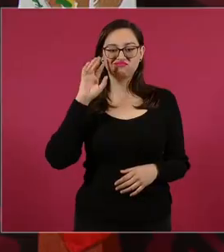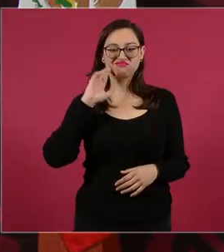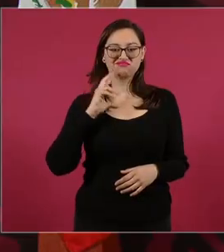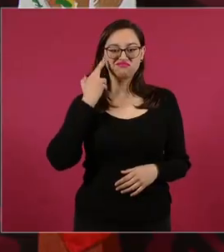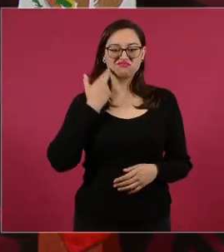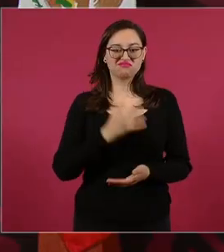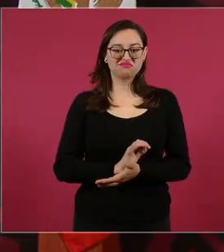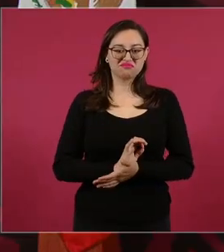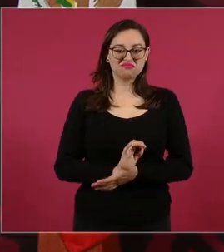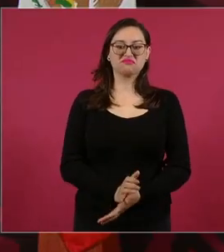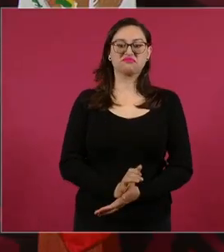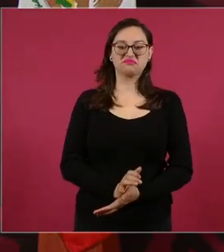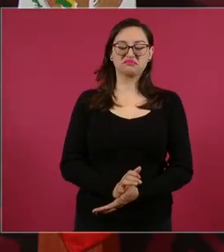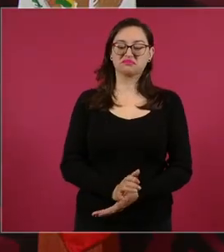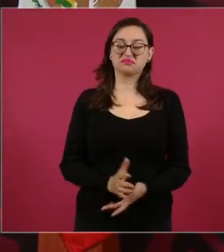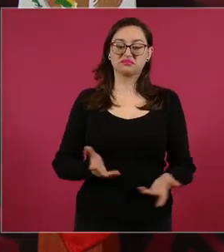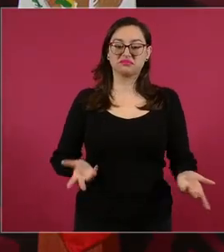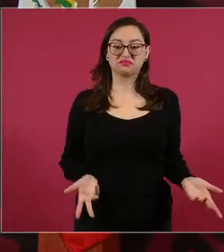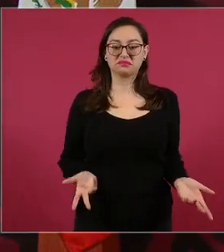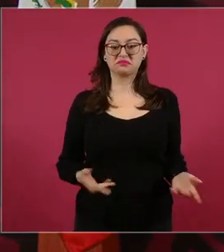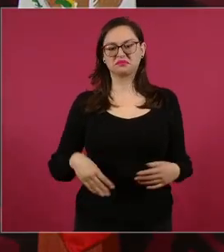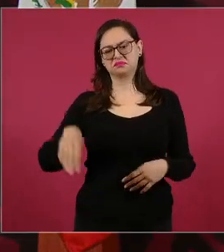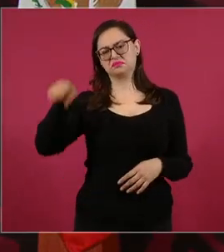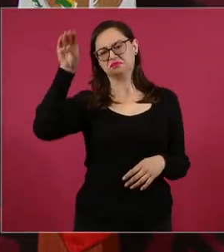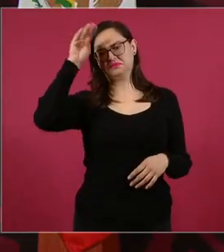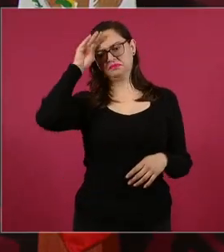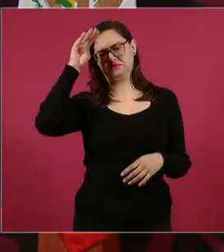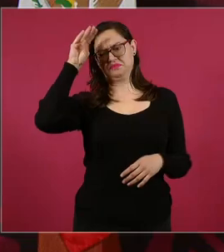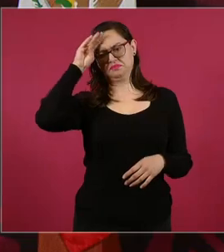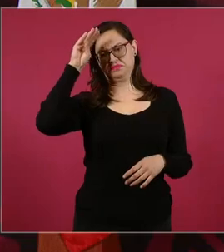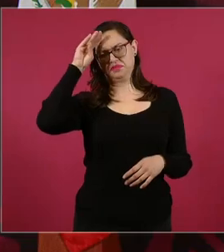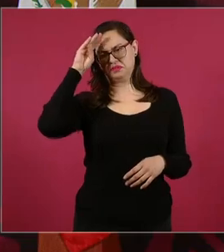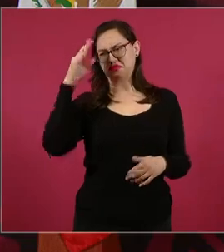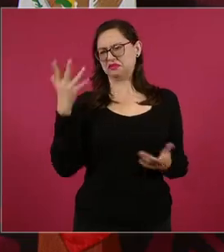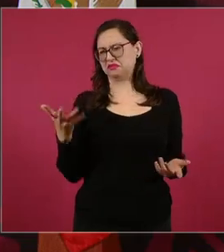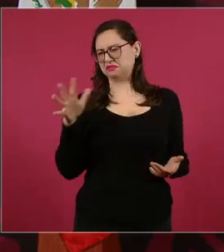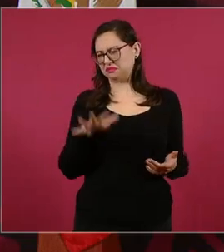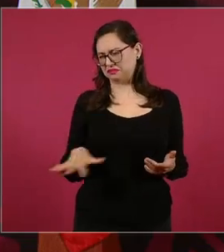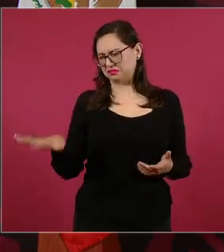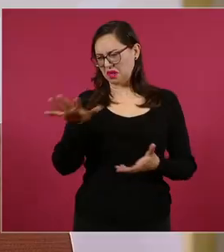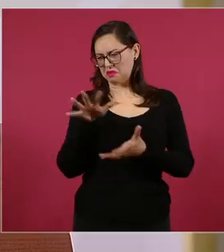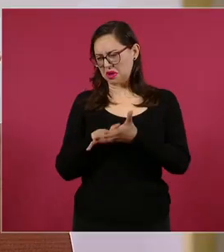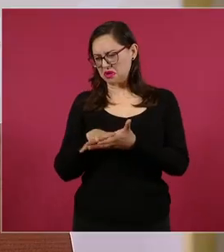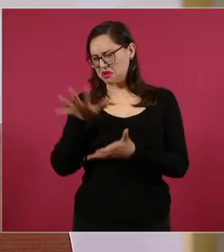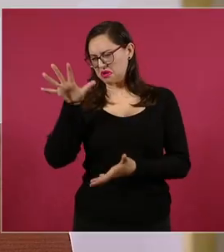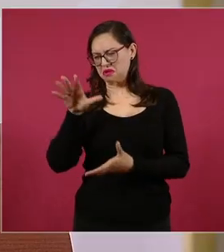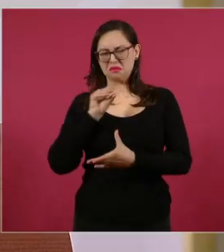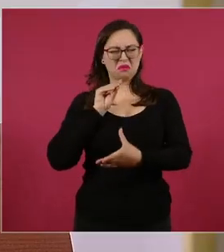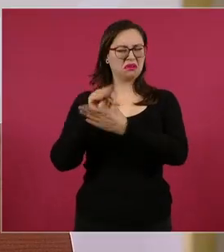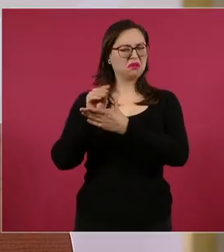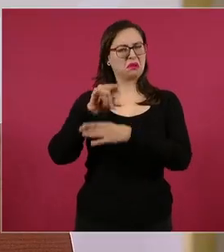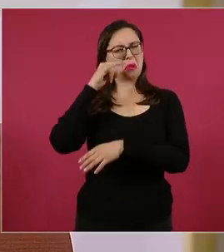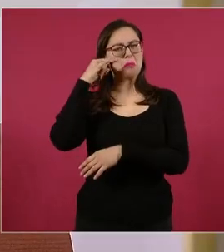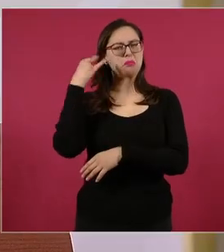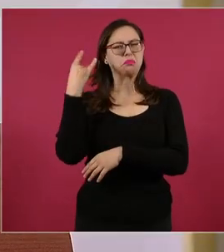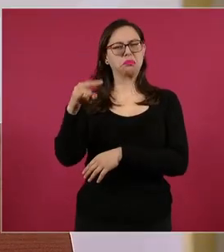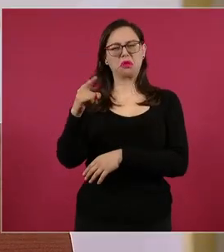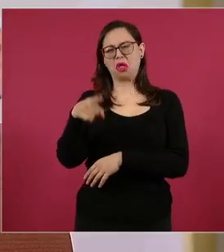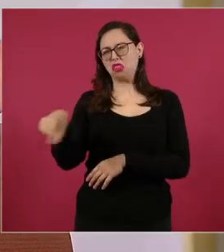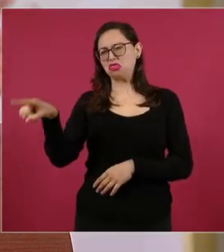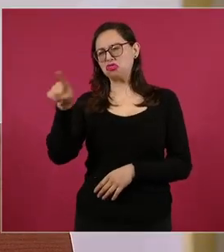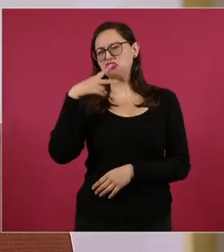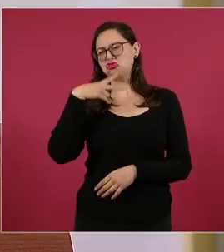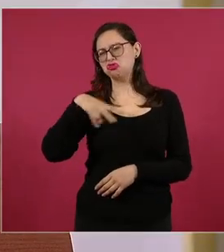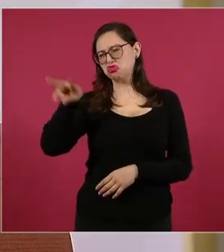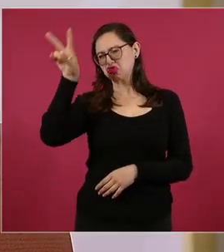racistas. Entonces pensaban de que el pueblo no existía, de que el pueblo es tonto, de que el